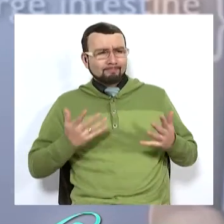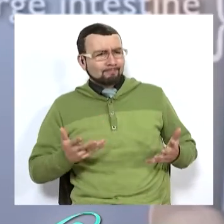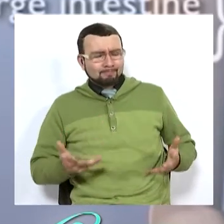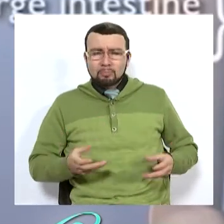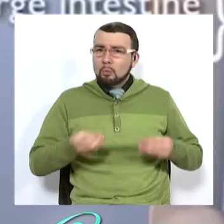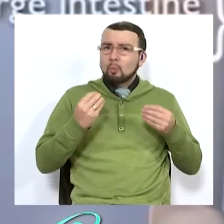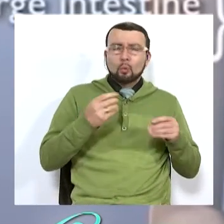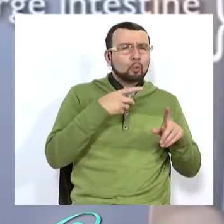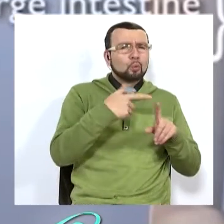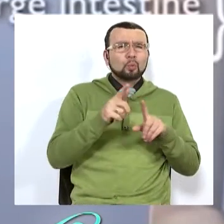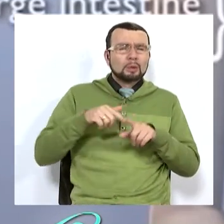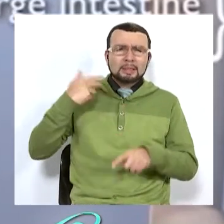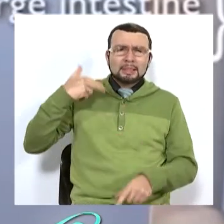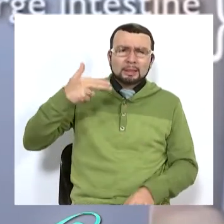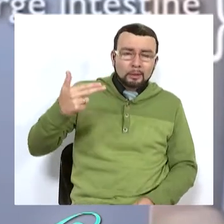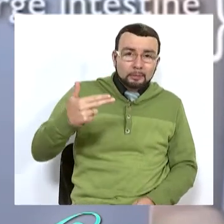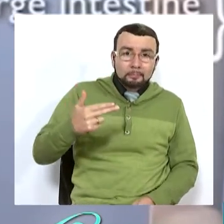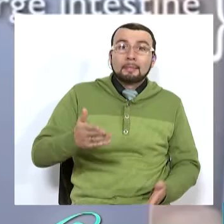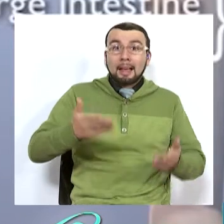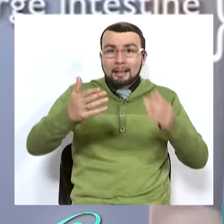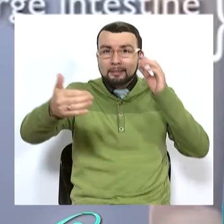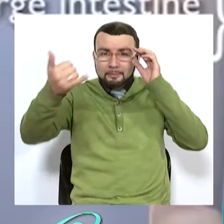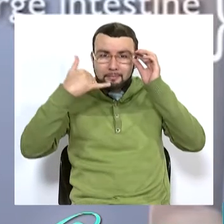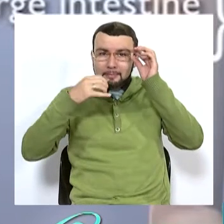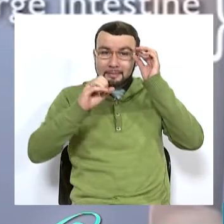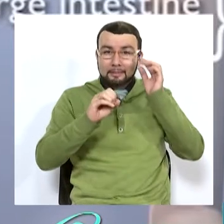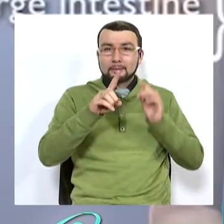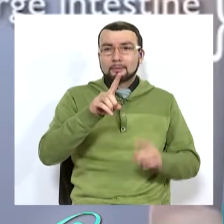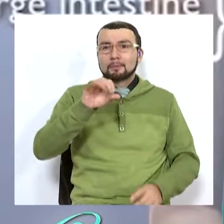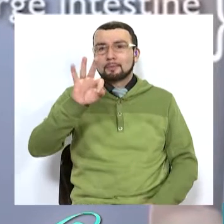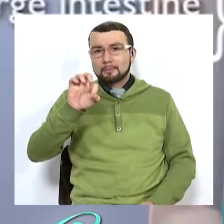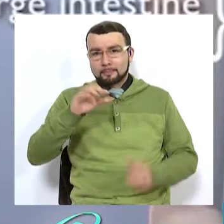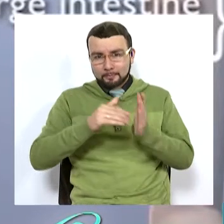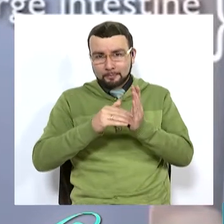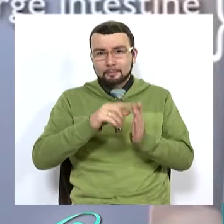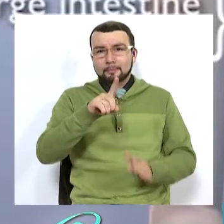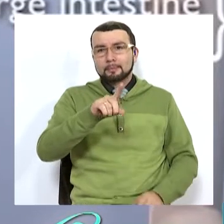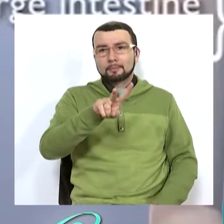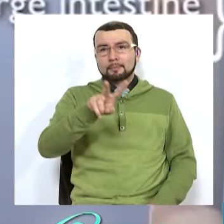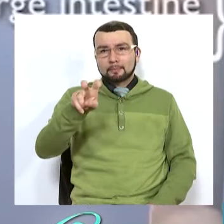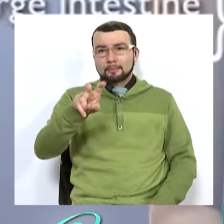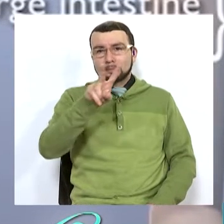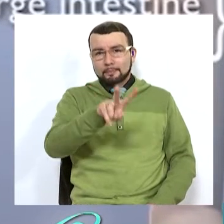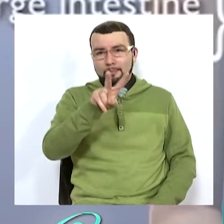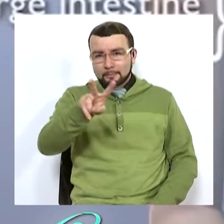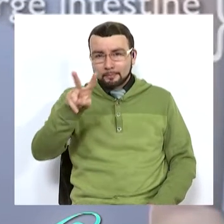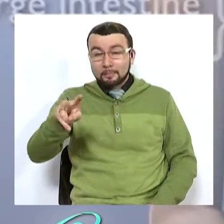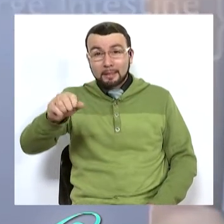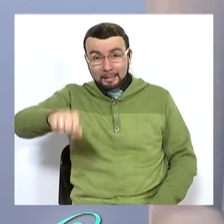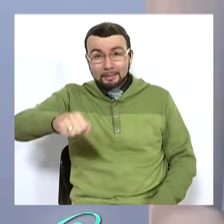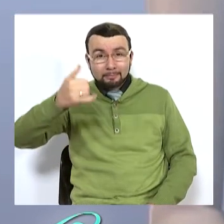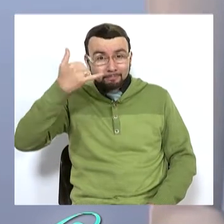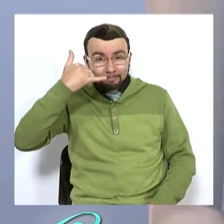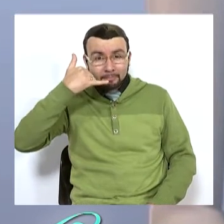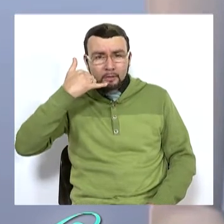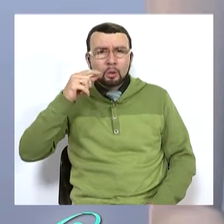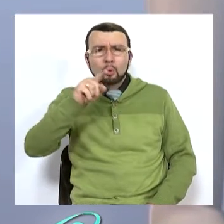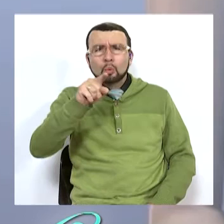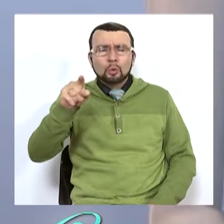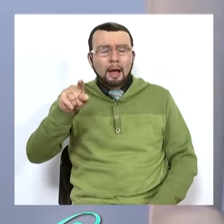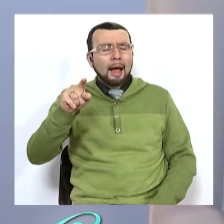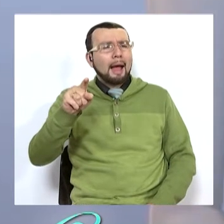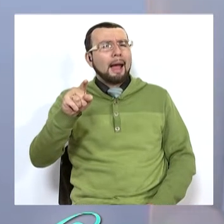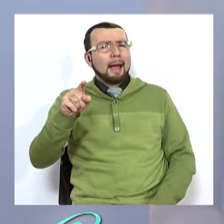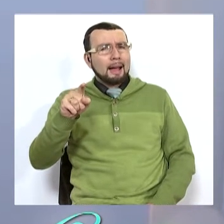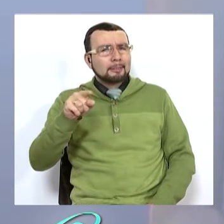compartir con todos ustedes la línea 018000 127 222 para que todos ustedes